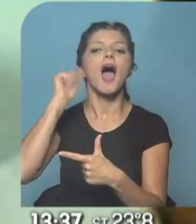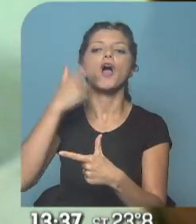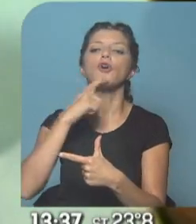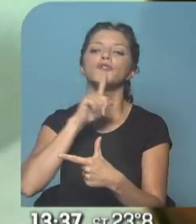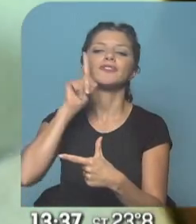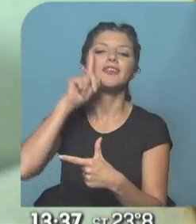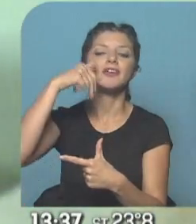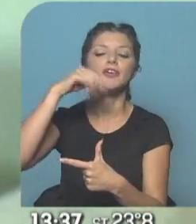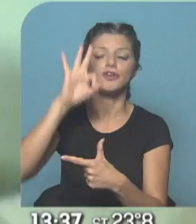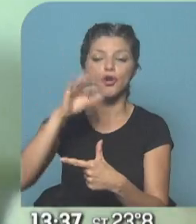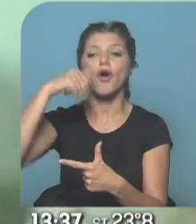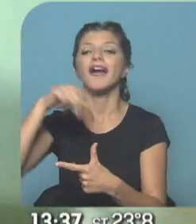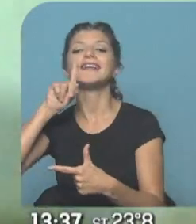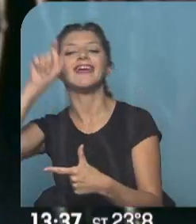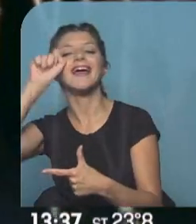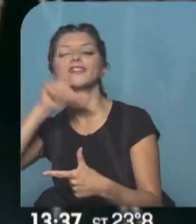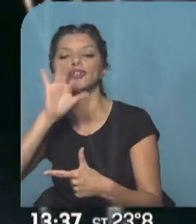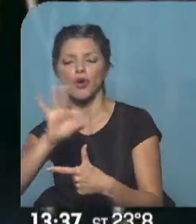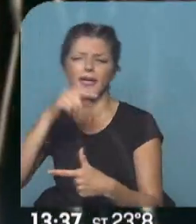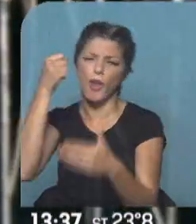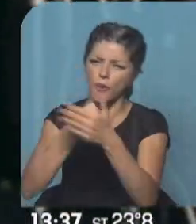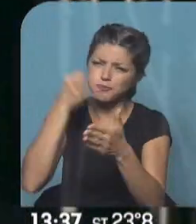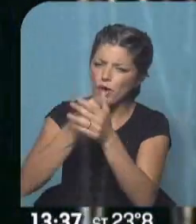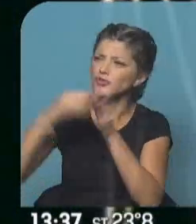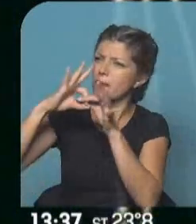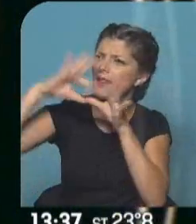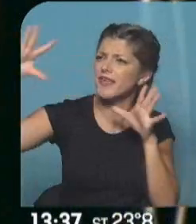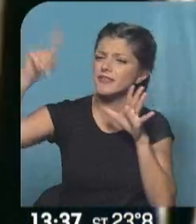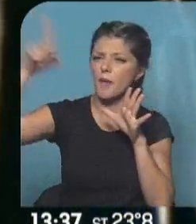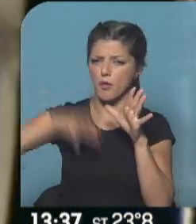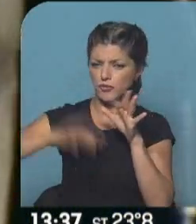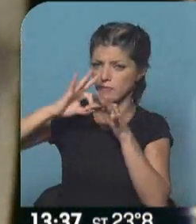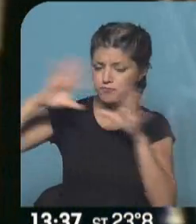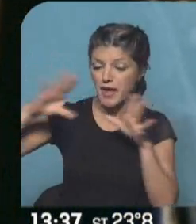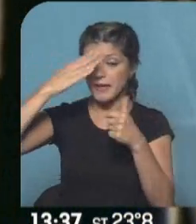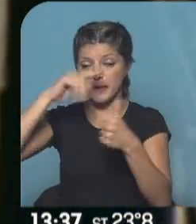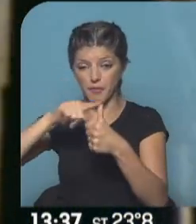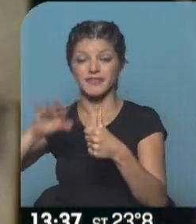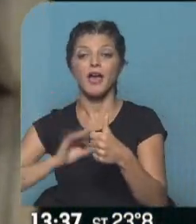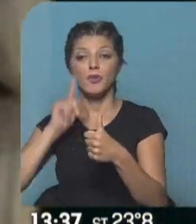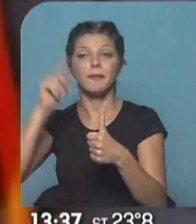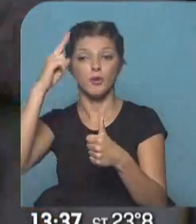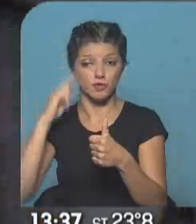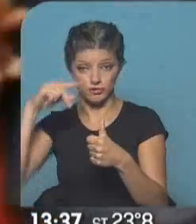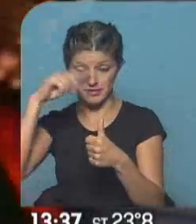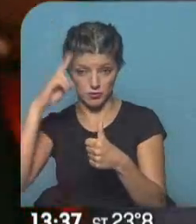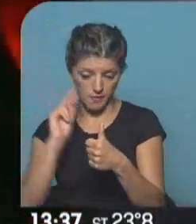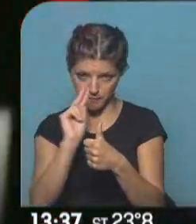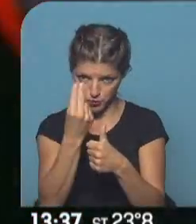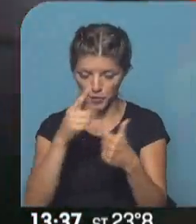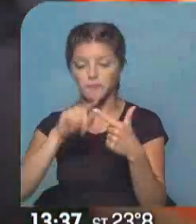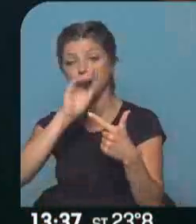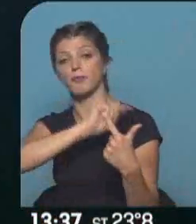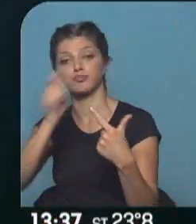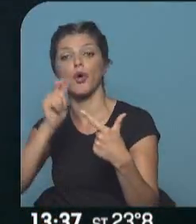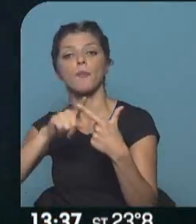Neto, quien condujo la lucha por la independencia contra Portugal y falleció en 1979, y José Eduardo dos